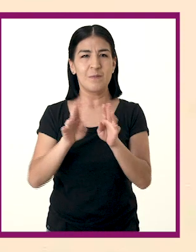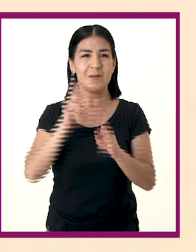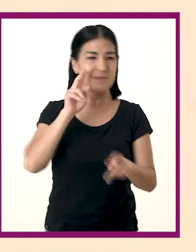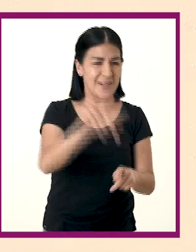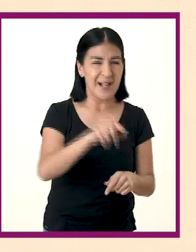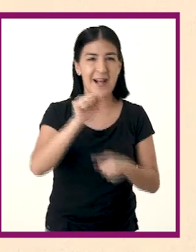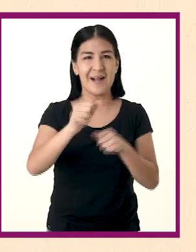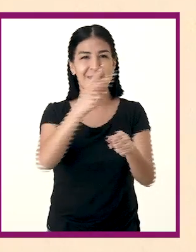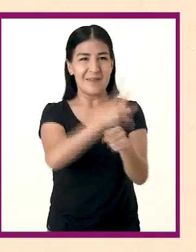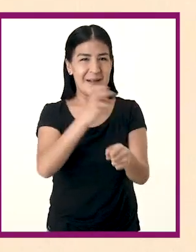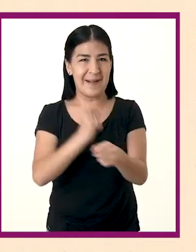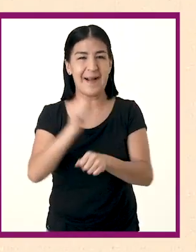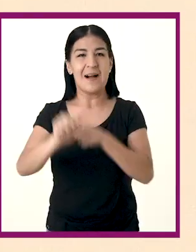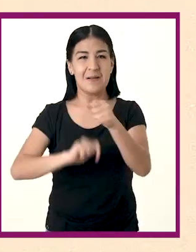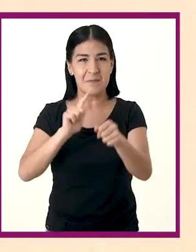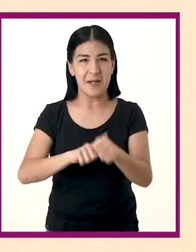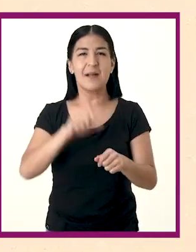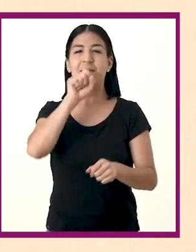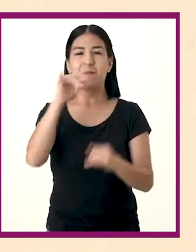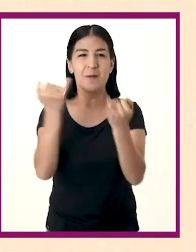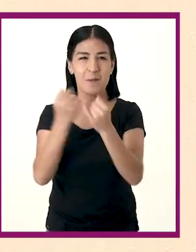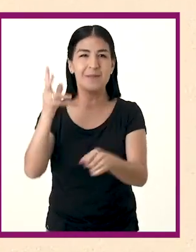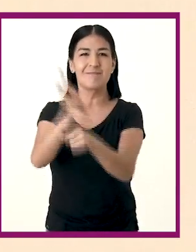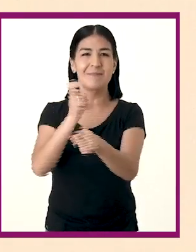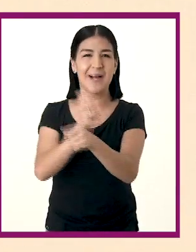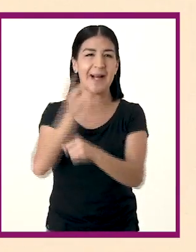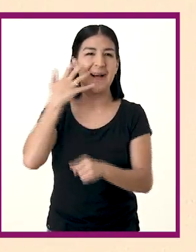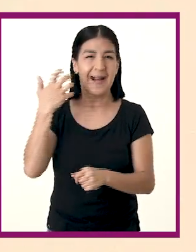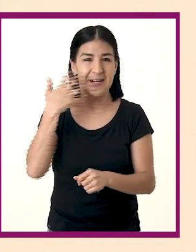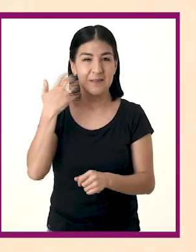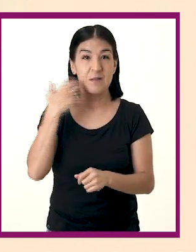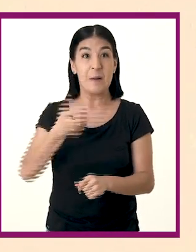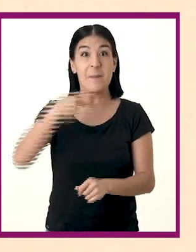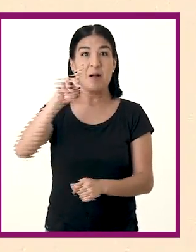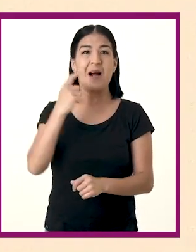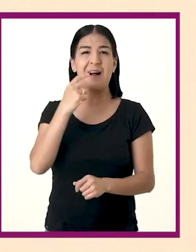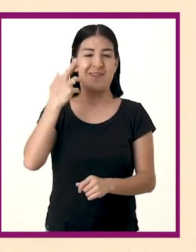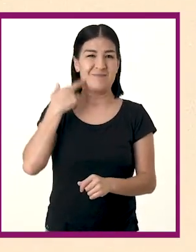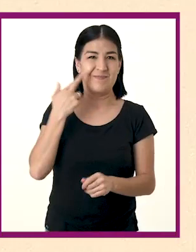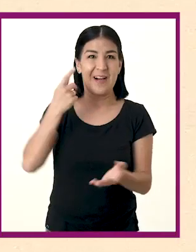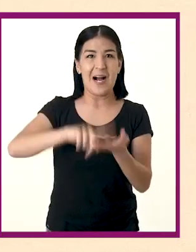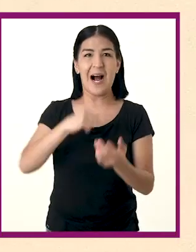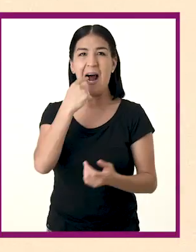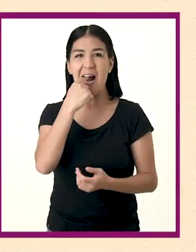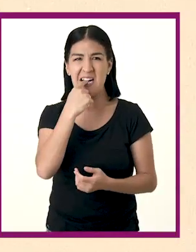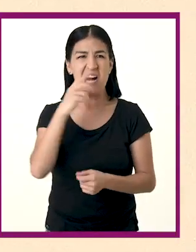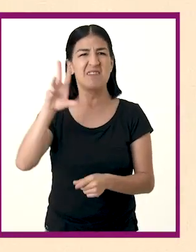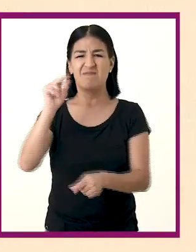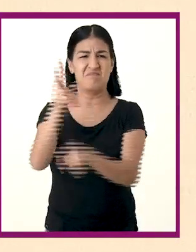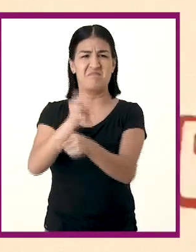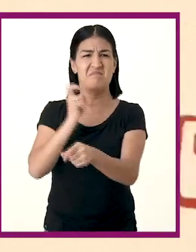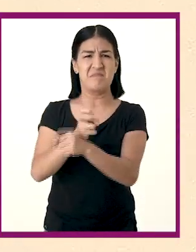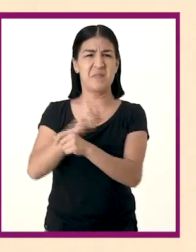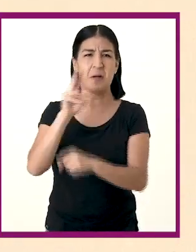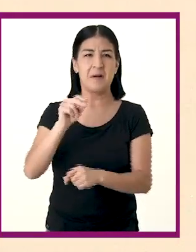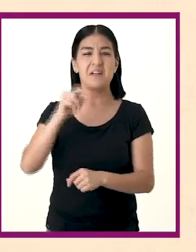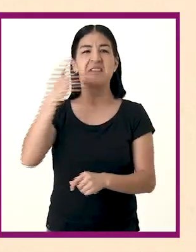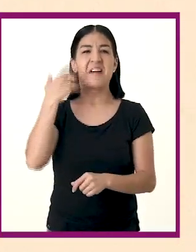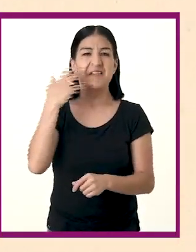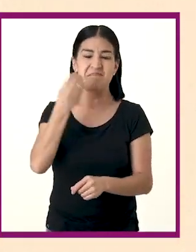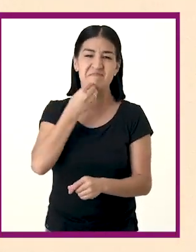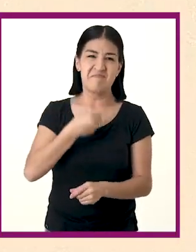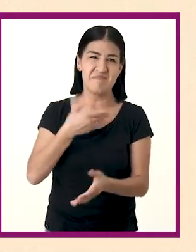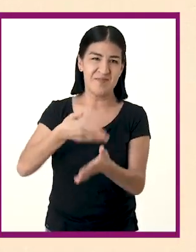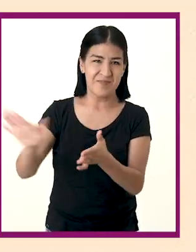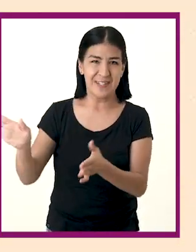la que se le extendió la invitación y le pidieron que también invitara al gato, pero la rata por celos no le envió su invitación y por